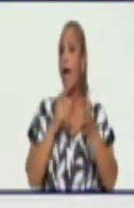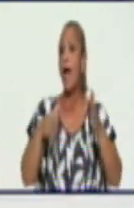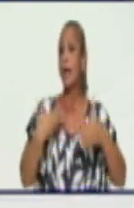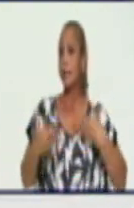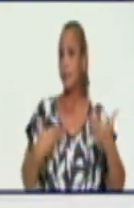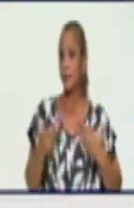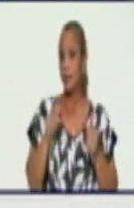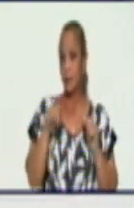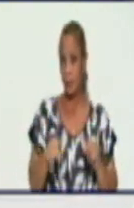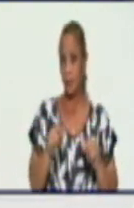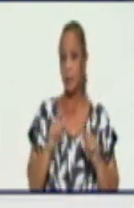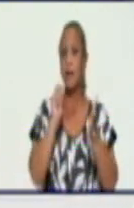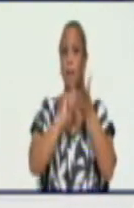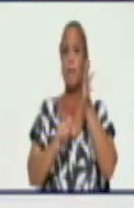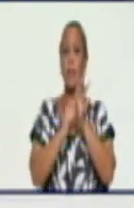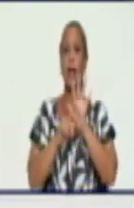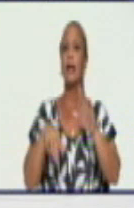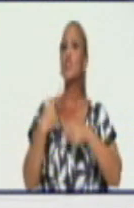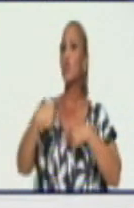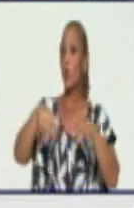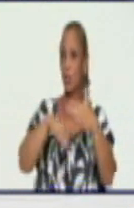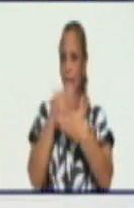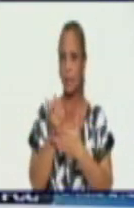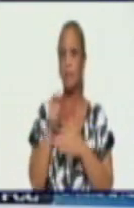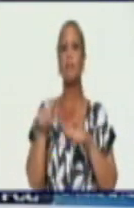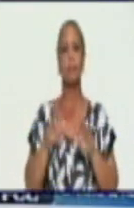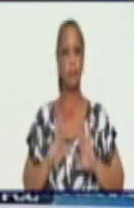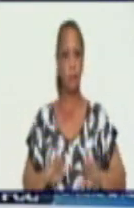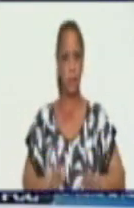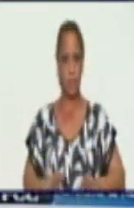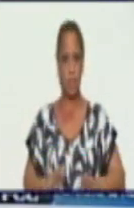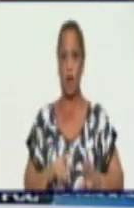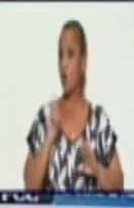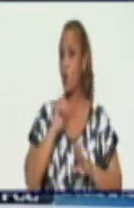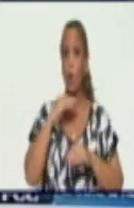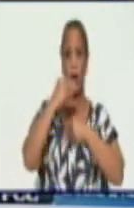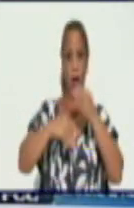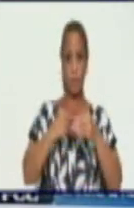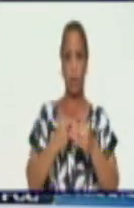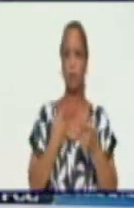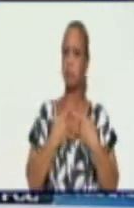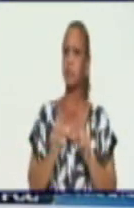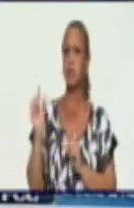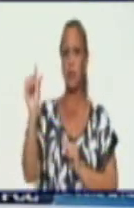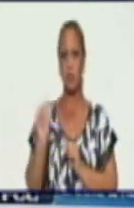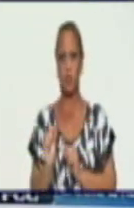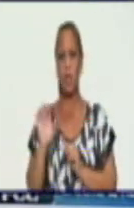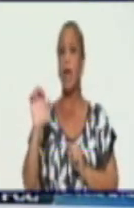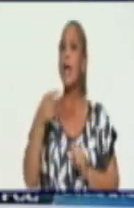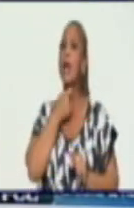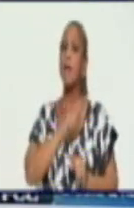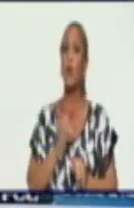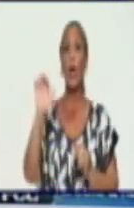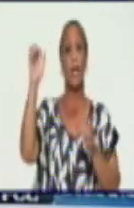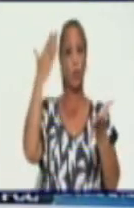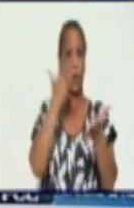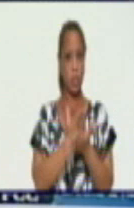que su actividad se mantiene que no han cambiado que están prácticamente reducidas por ejemplo educación